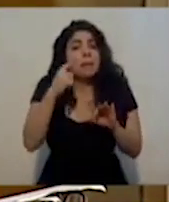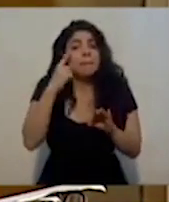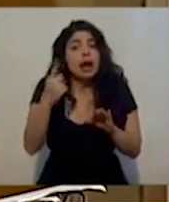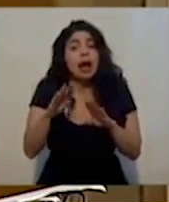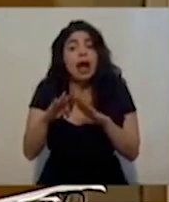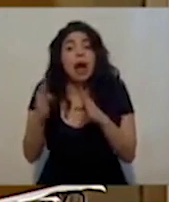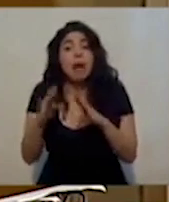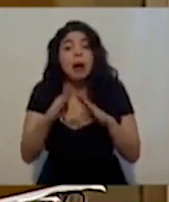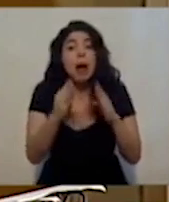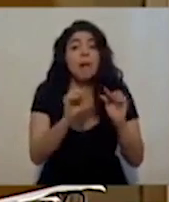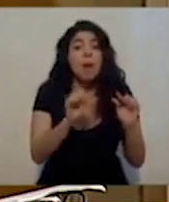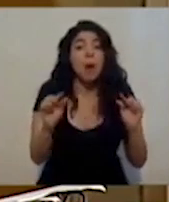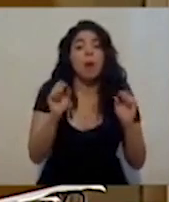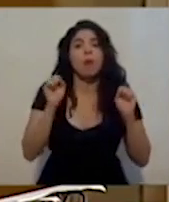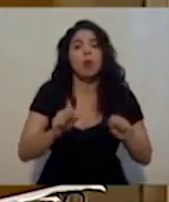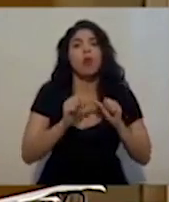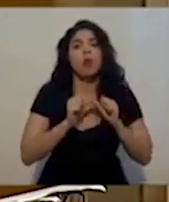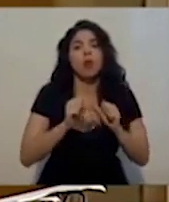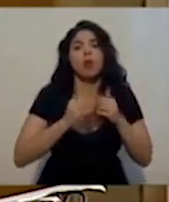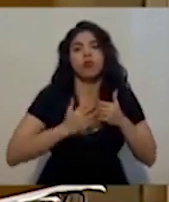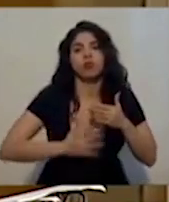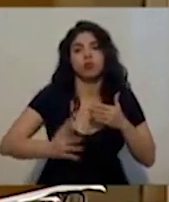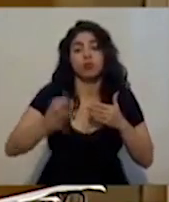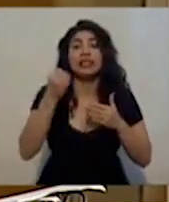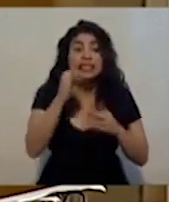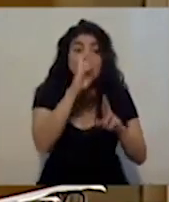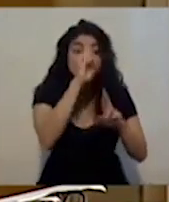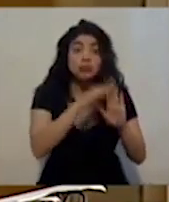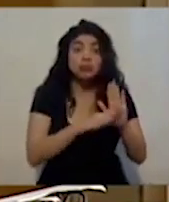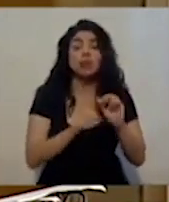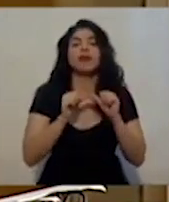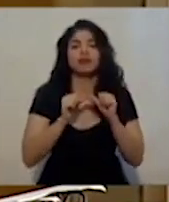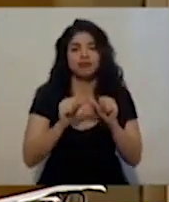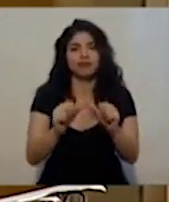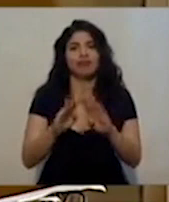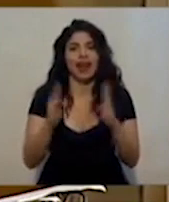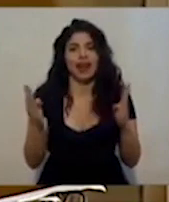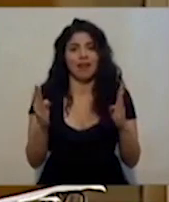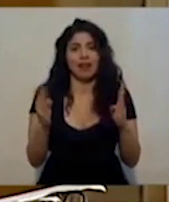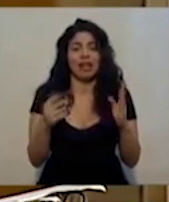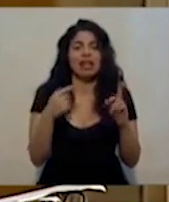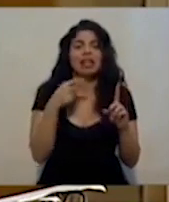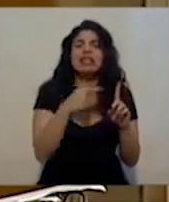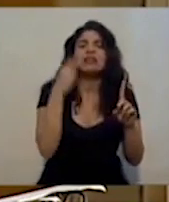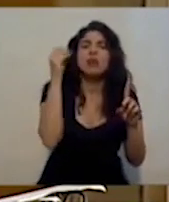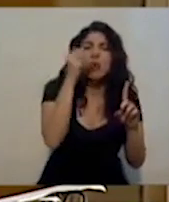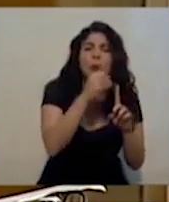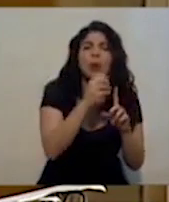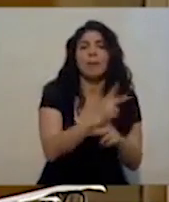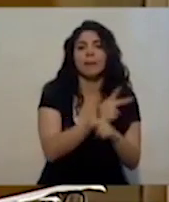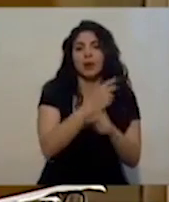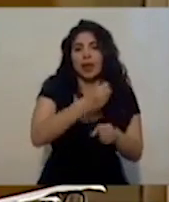medidas de apertura gradual se sostengan en el tiempo y sin duda lo que estamos haciendo finalmente con esto es protegiendo